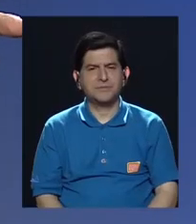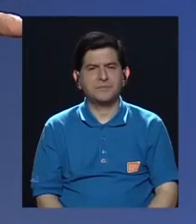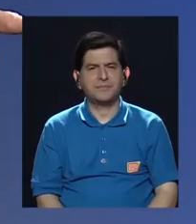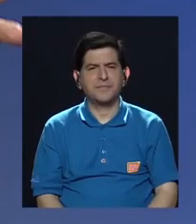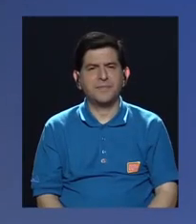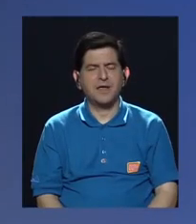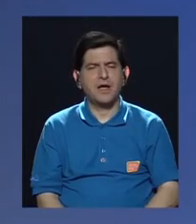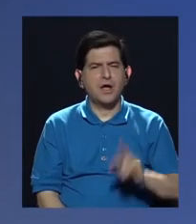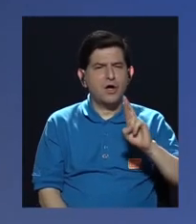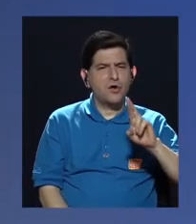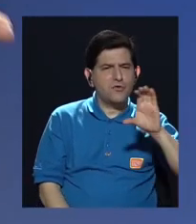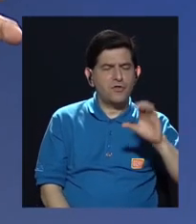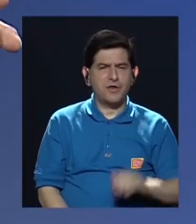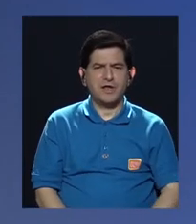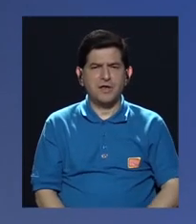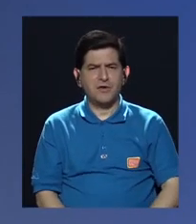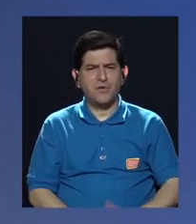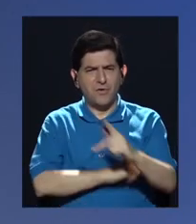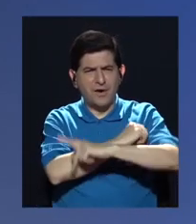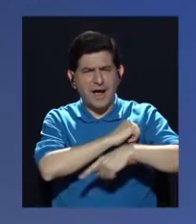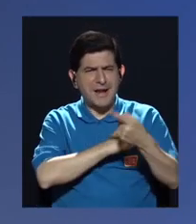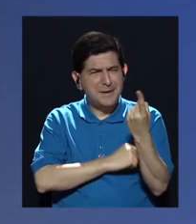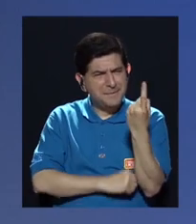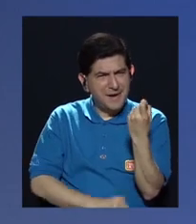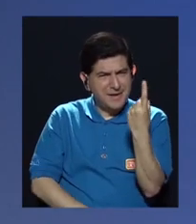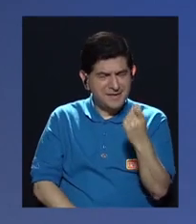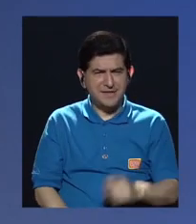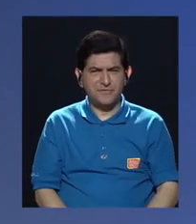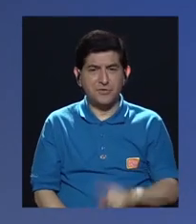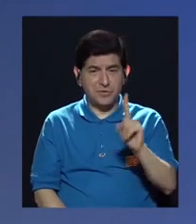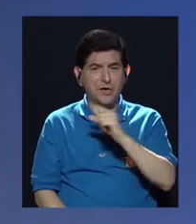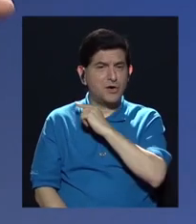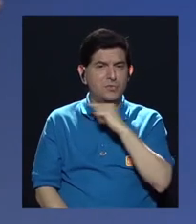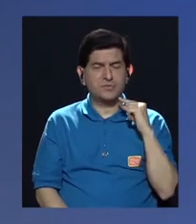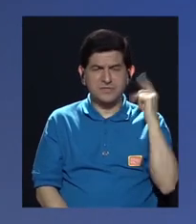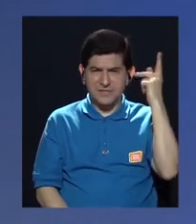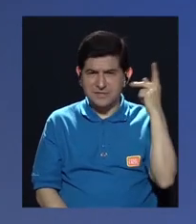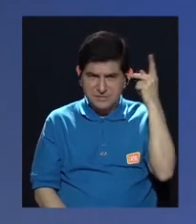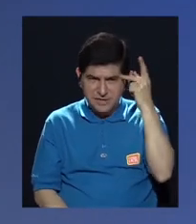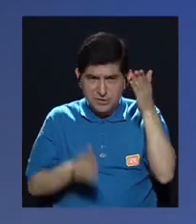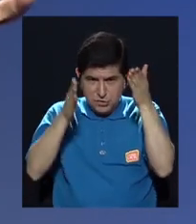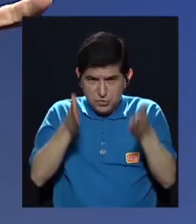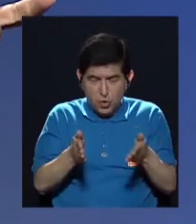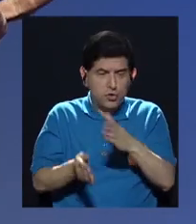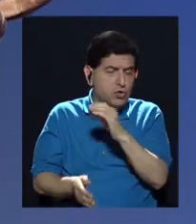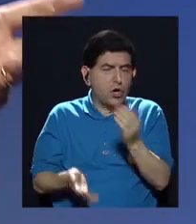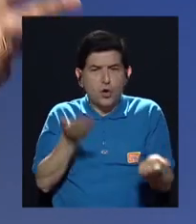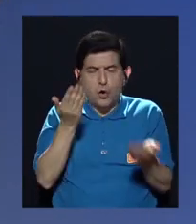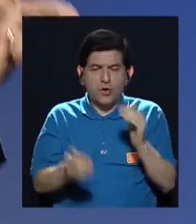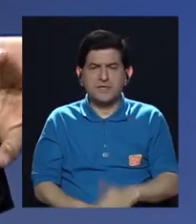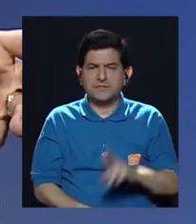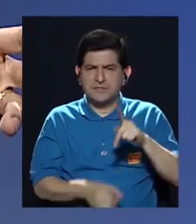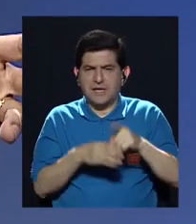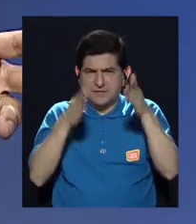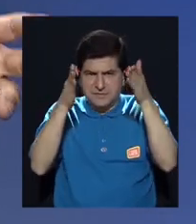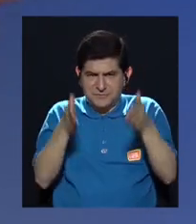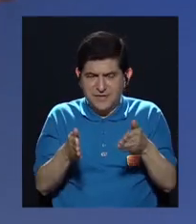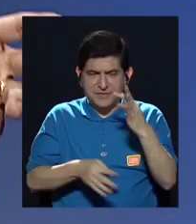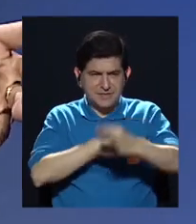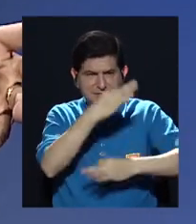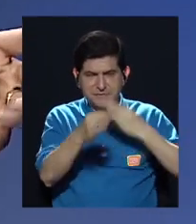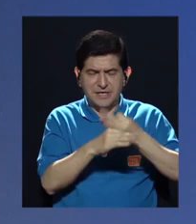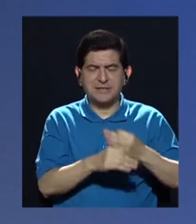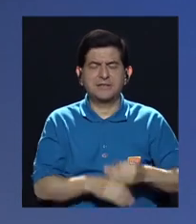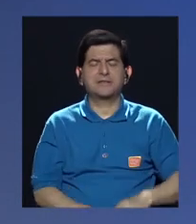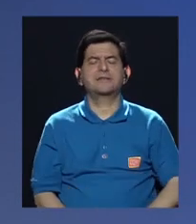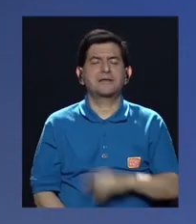Rodrigo, ¿extraña este país a un sacerdote político o tal vez a un protagonista